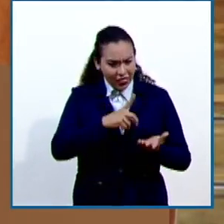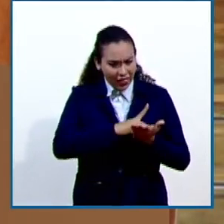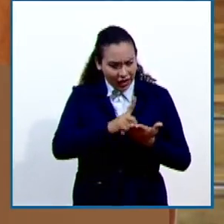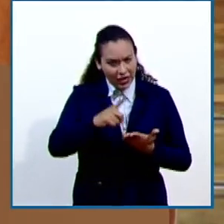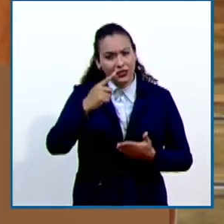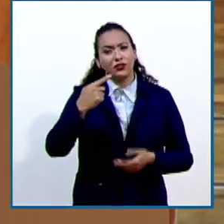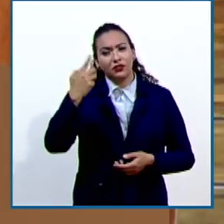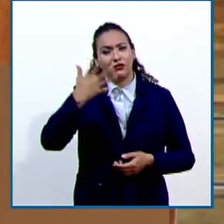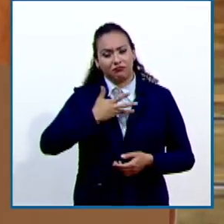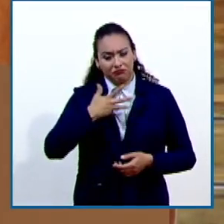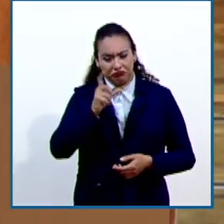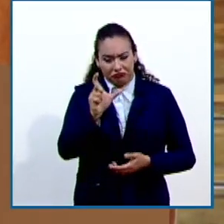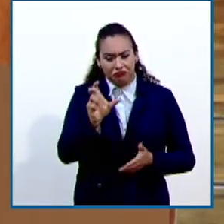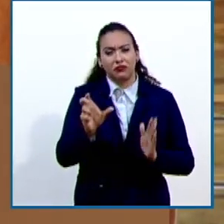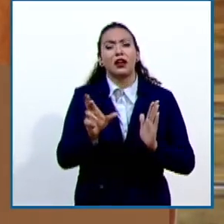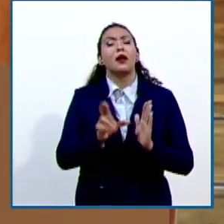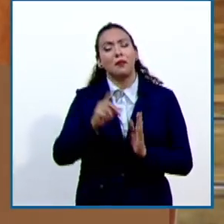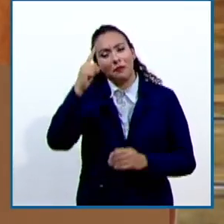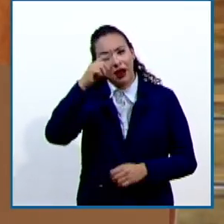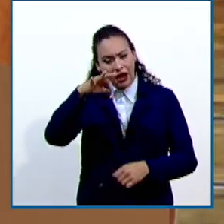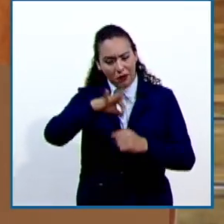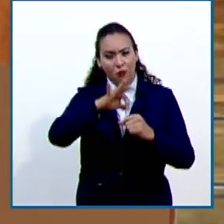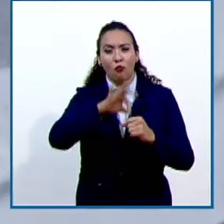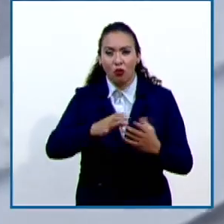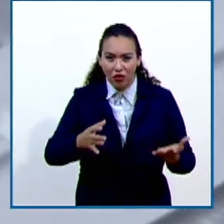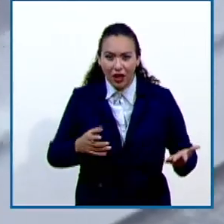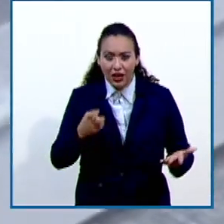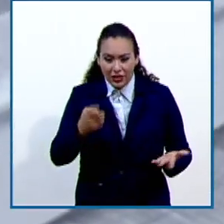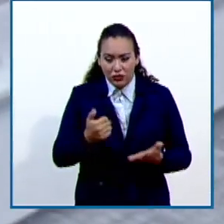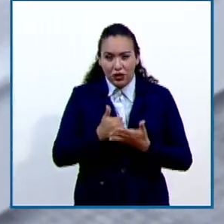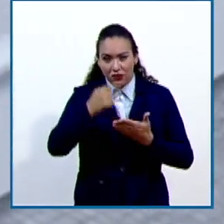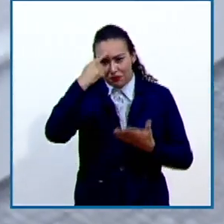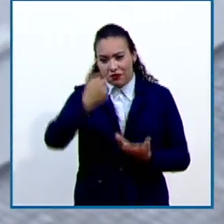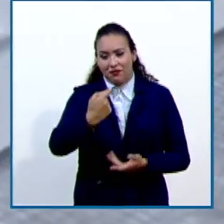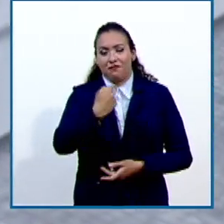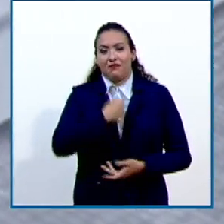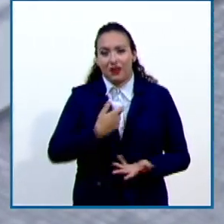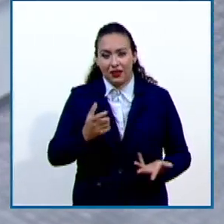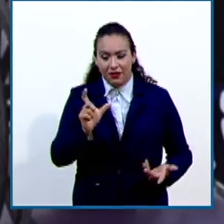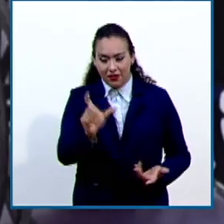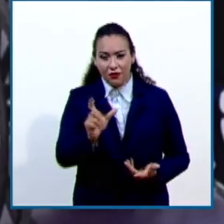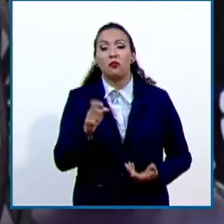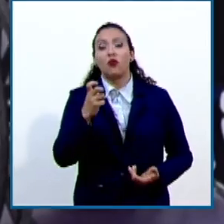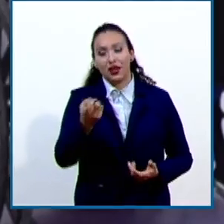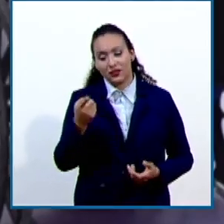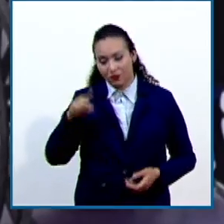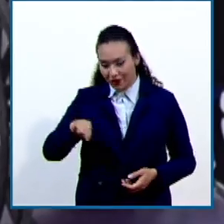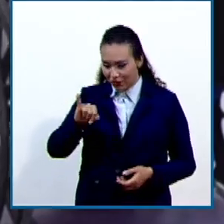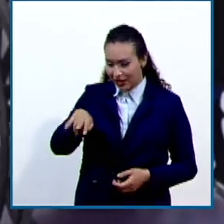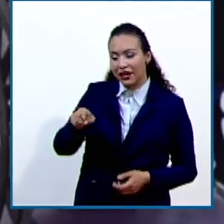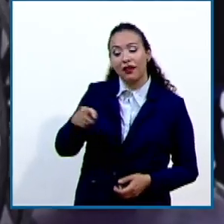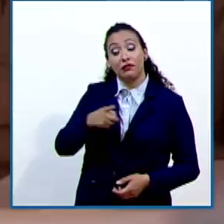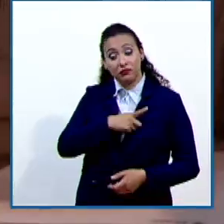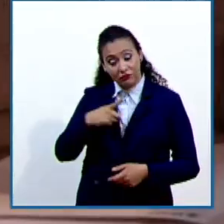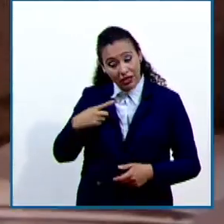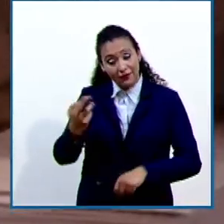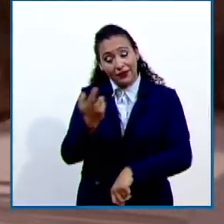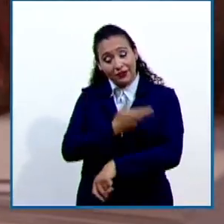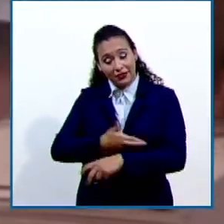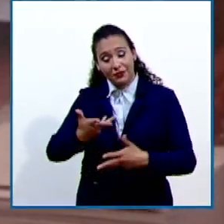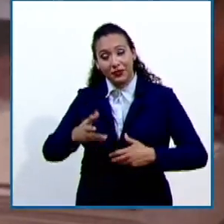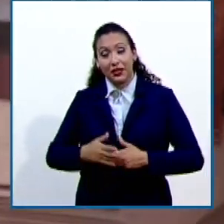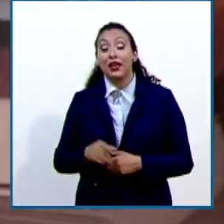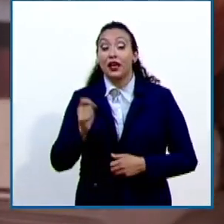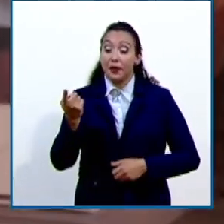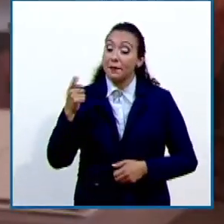para votar como medio de identificación, por lo que la Sala Jalapa ordenó al INE dar trámite a sus solicitudes. Además,